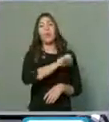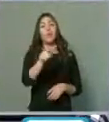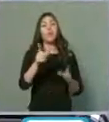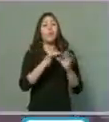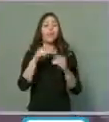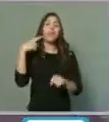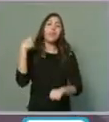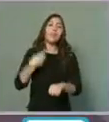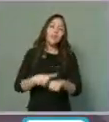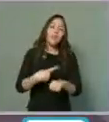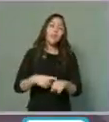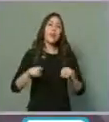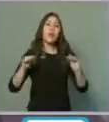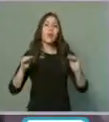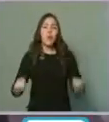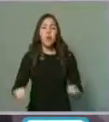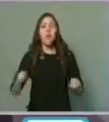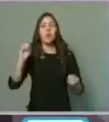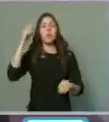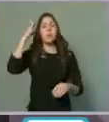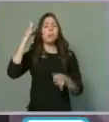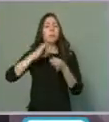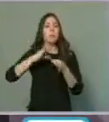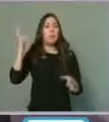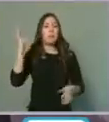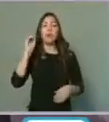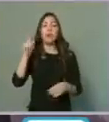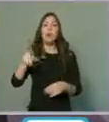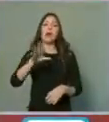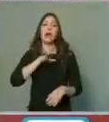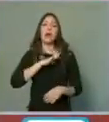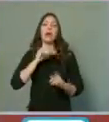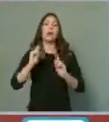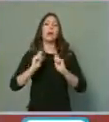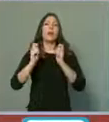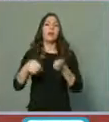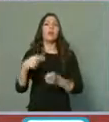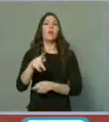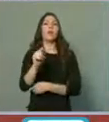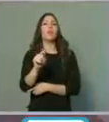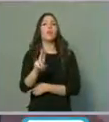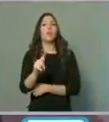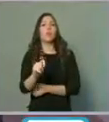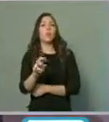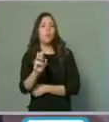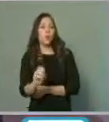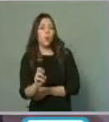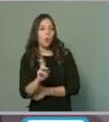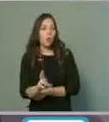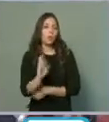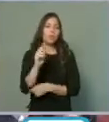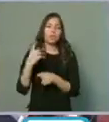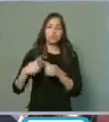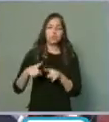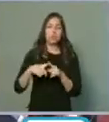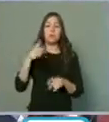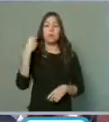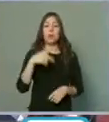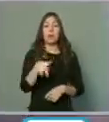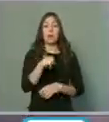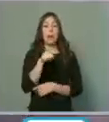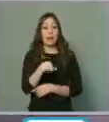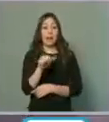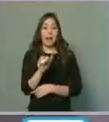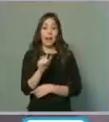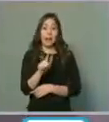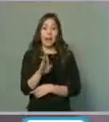o representante legal natural, como hablábamos en algunos otros programas. Pero para que haya albacea, necesariamente tuvo que haber existido el fallecimiento de